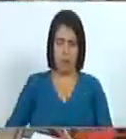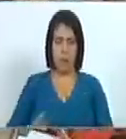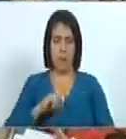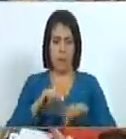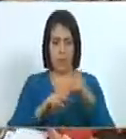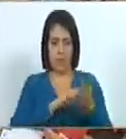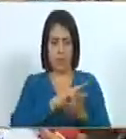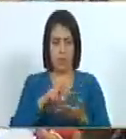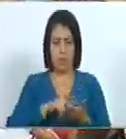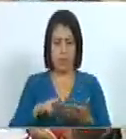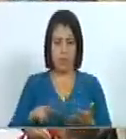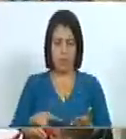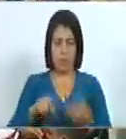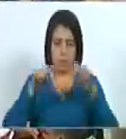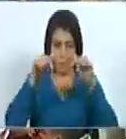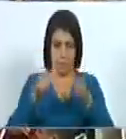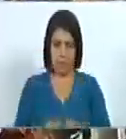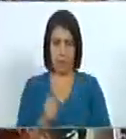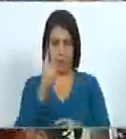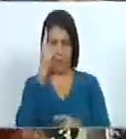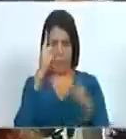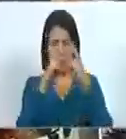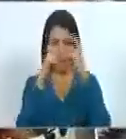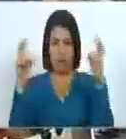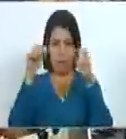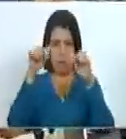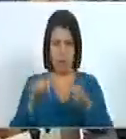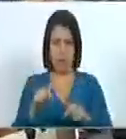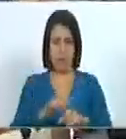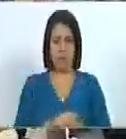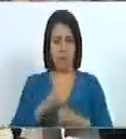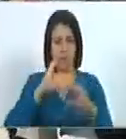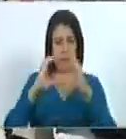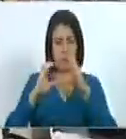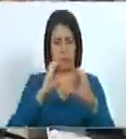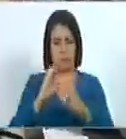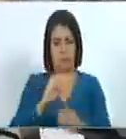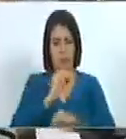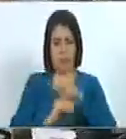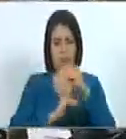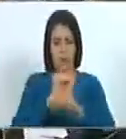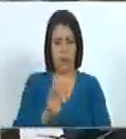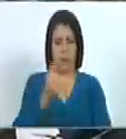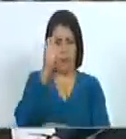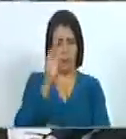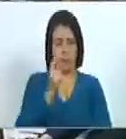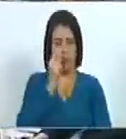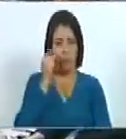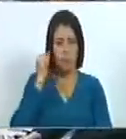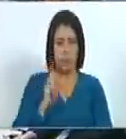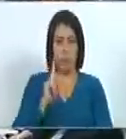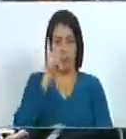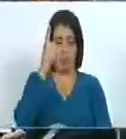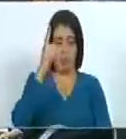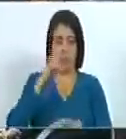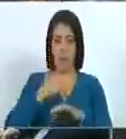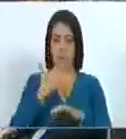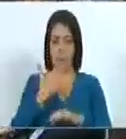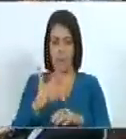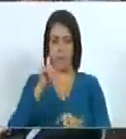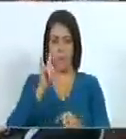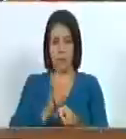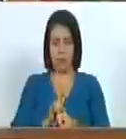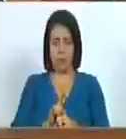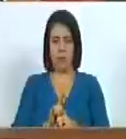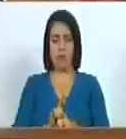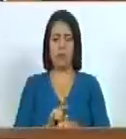dar lectura a la cuenta. Primer punto de la cuenta. Comunicaciones suscritas por diputadas y diputados principales solicitando